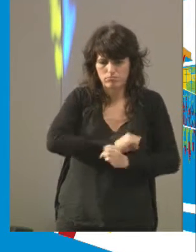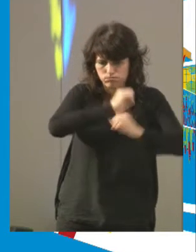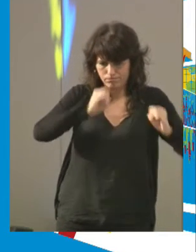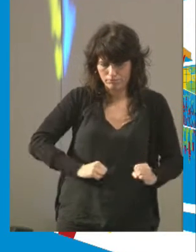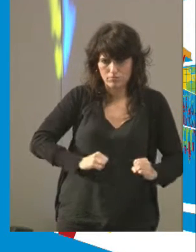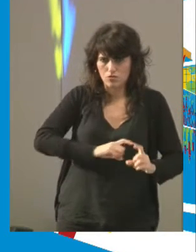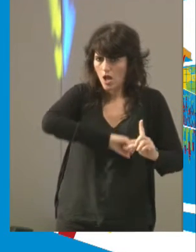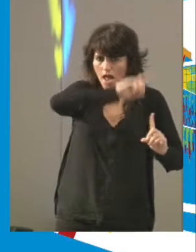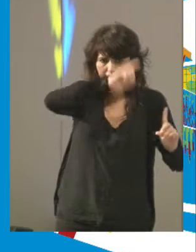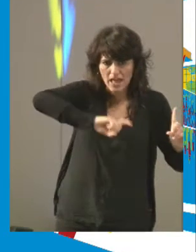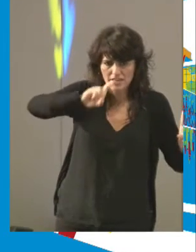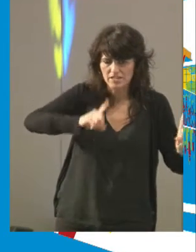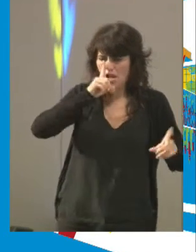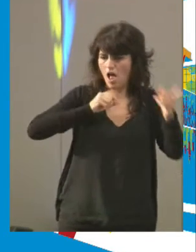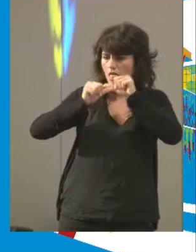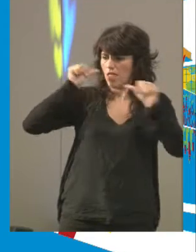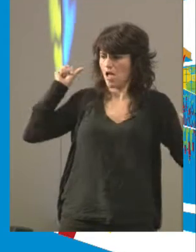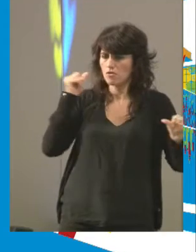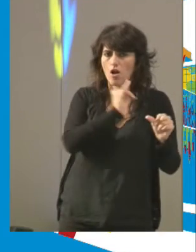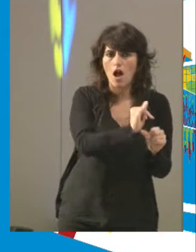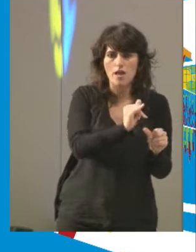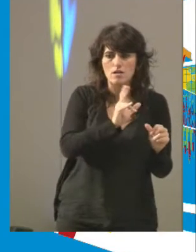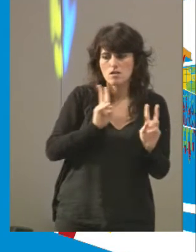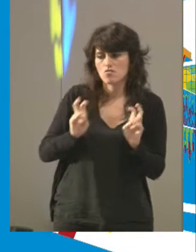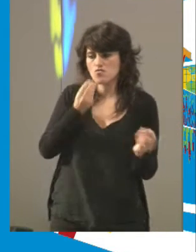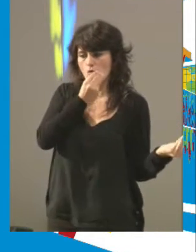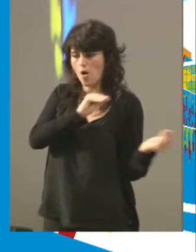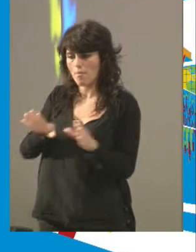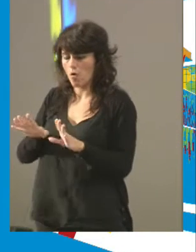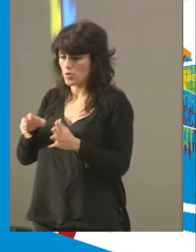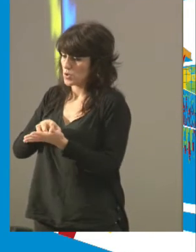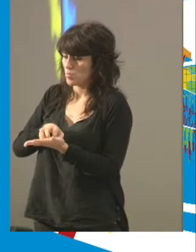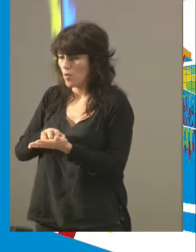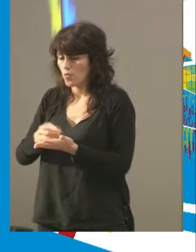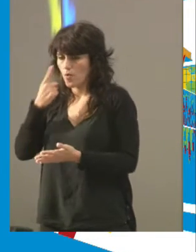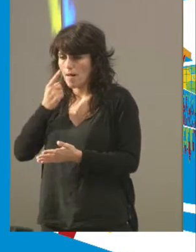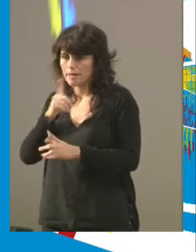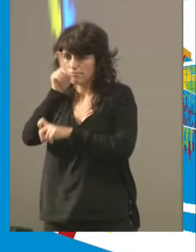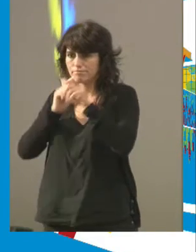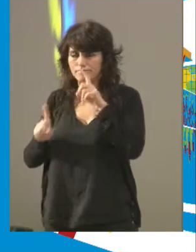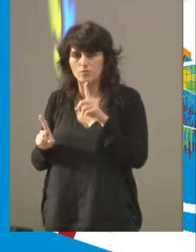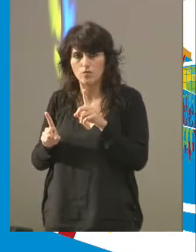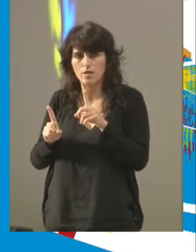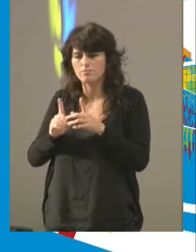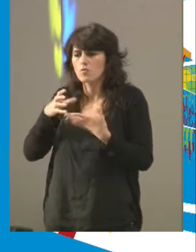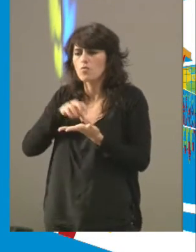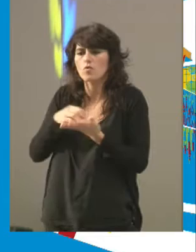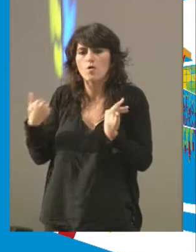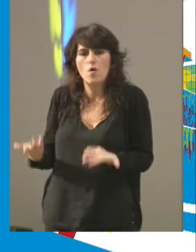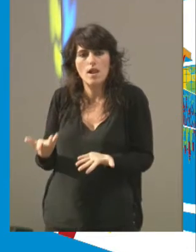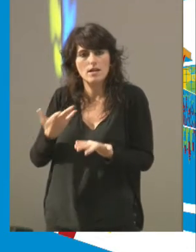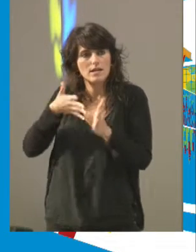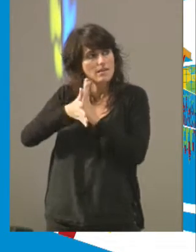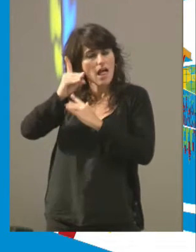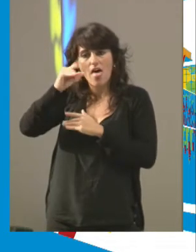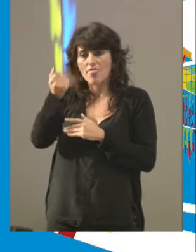muestras estadísticas ya de años atrás, por otro nuevo, generan muchas incertidumbres. ¿De qué incertidumbre estamos hablando? Pues principalmente se reduce en esta tabla